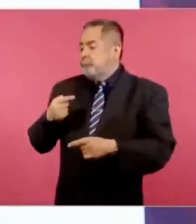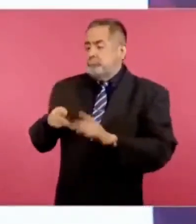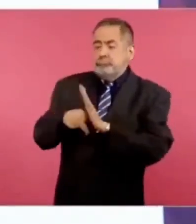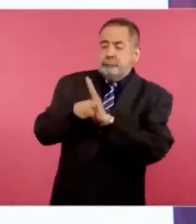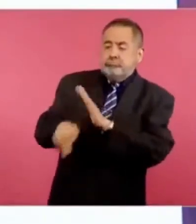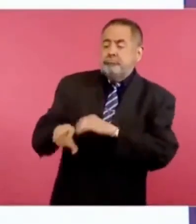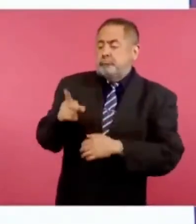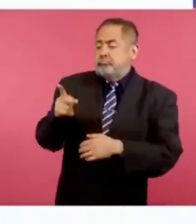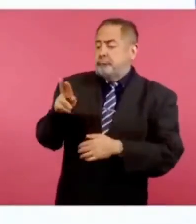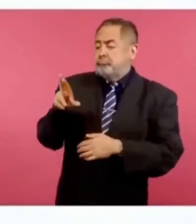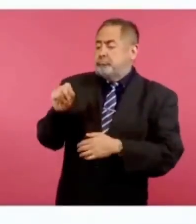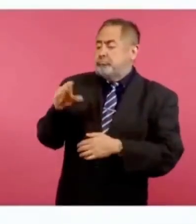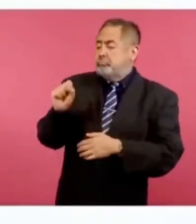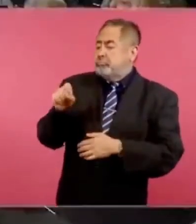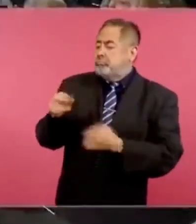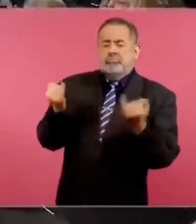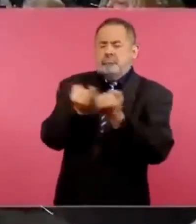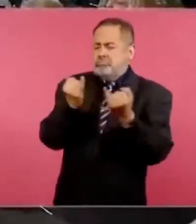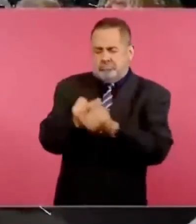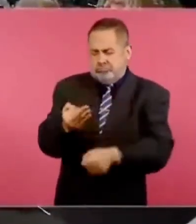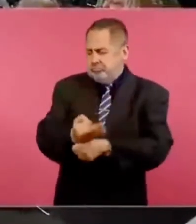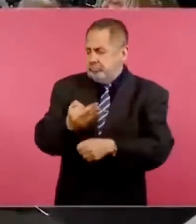que Latinus